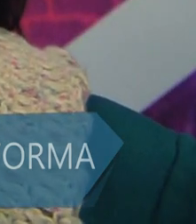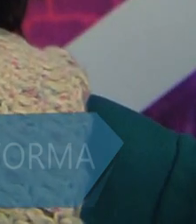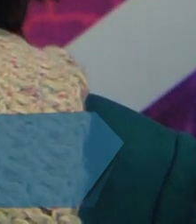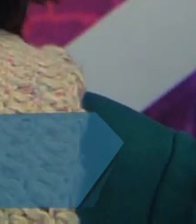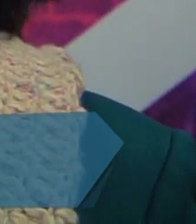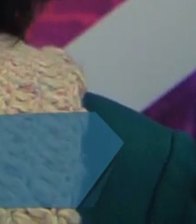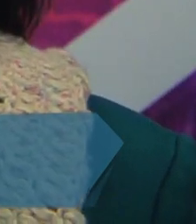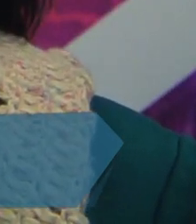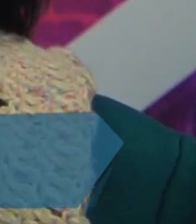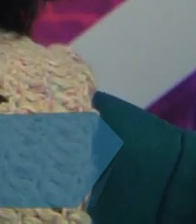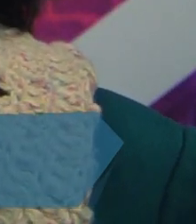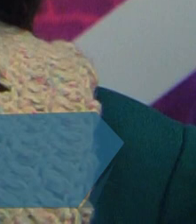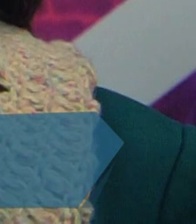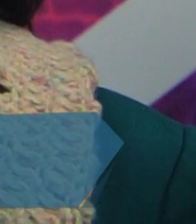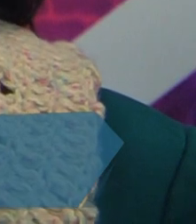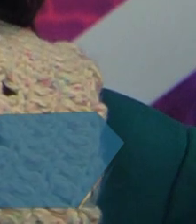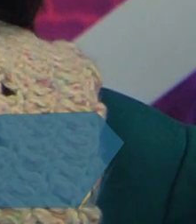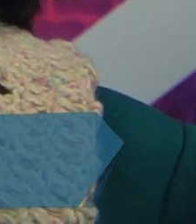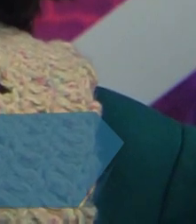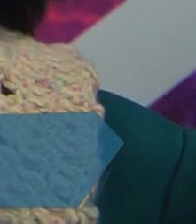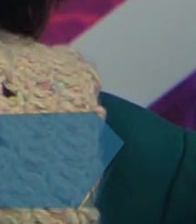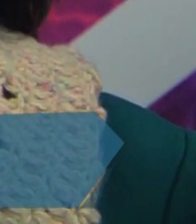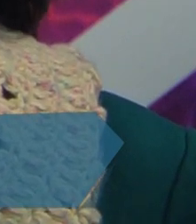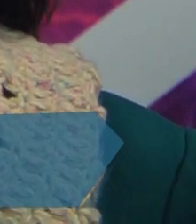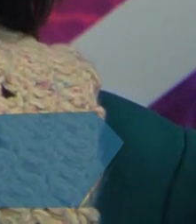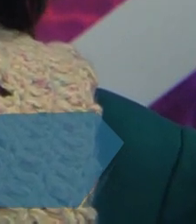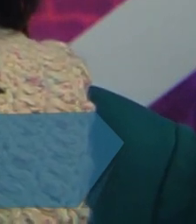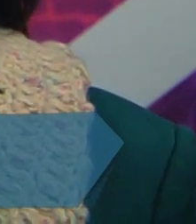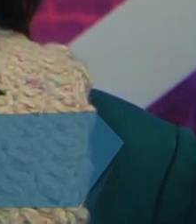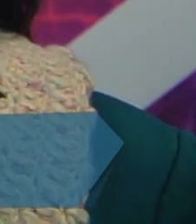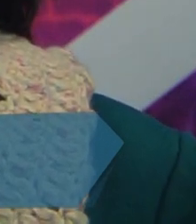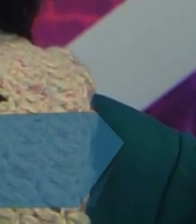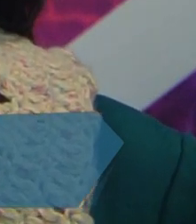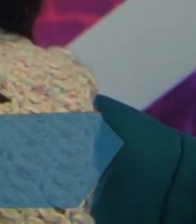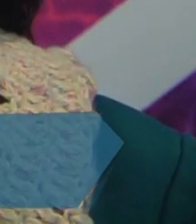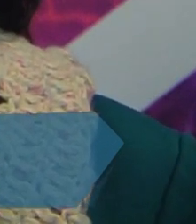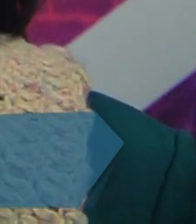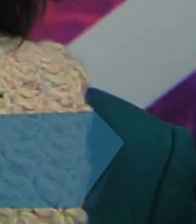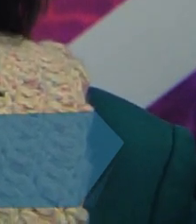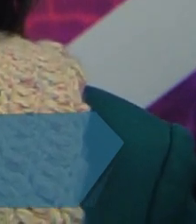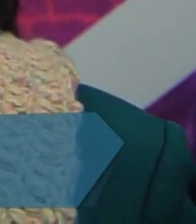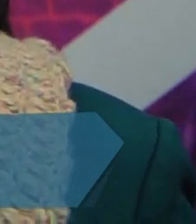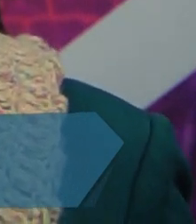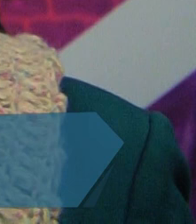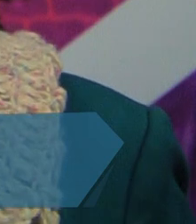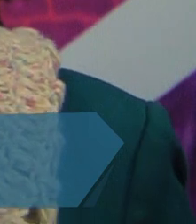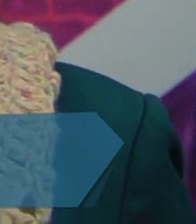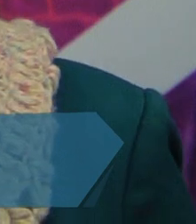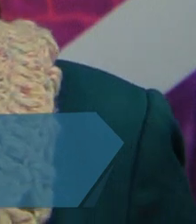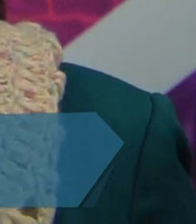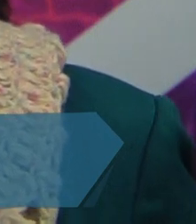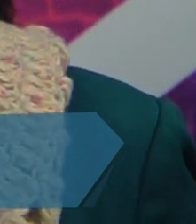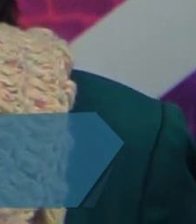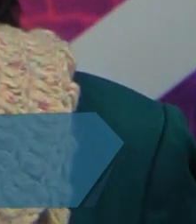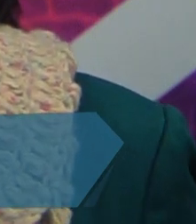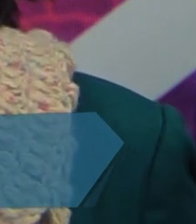movimiento estudiantil y en general en la manera en que se conciben los estudiantes y participan en la sociedad.